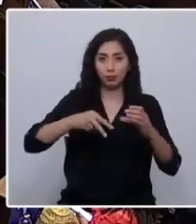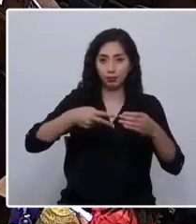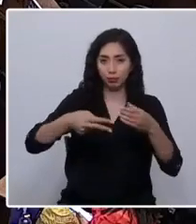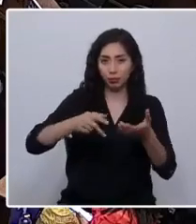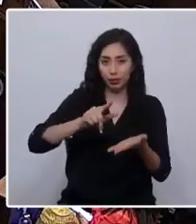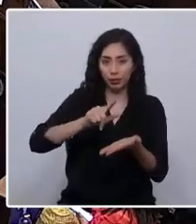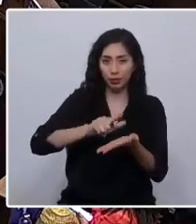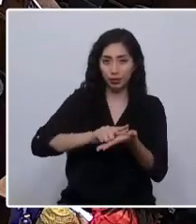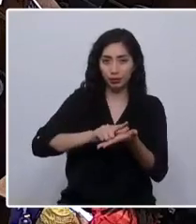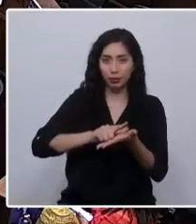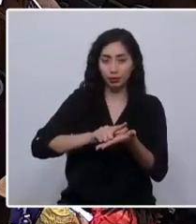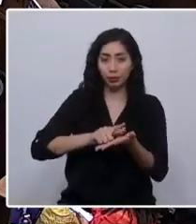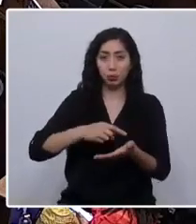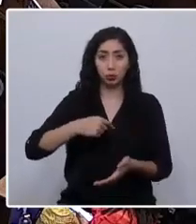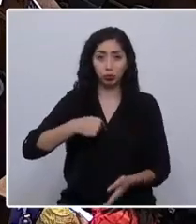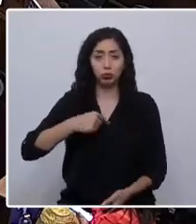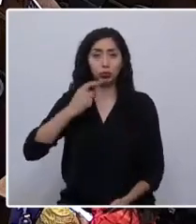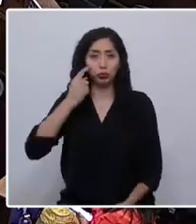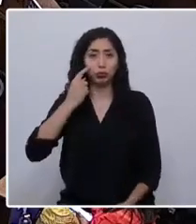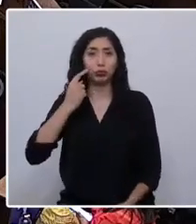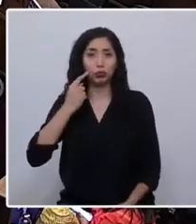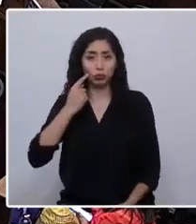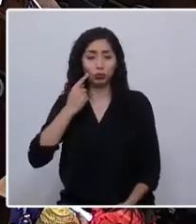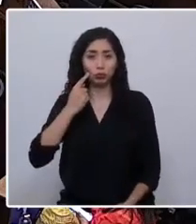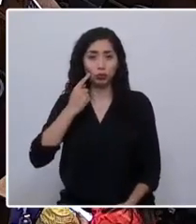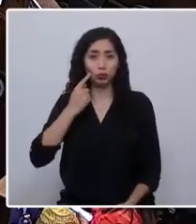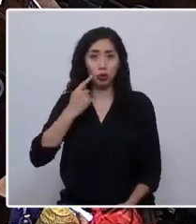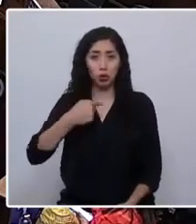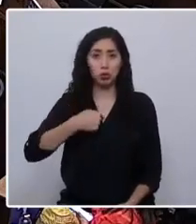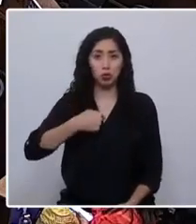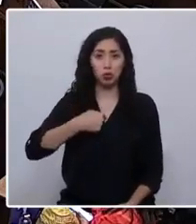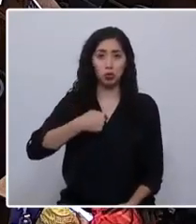Incheta Francisca Lincolnao Pinguén. Soy Machi.